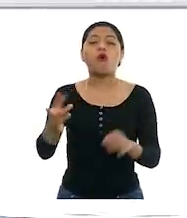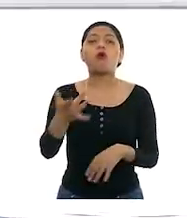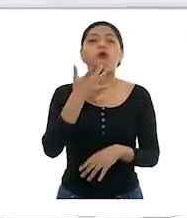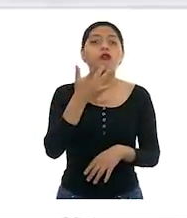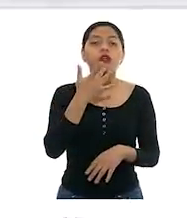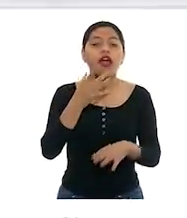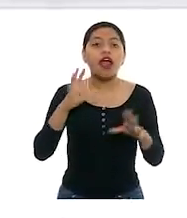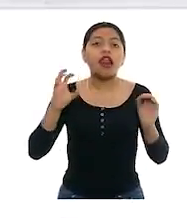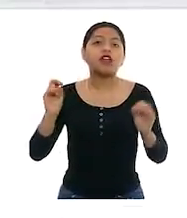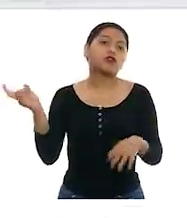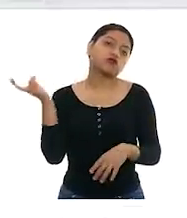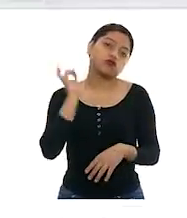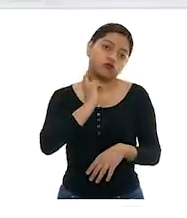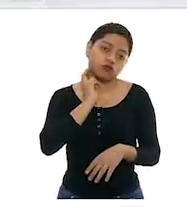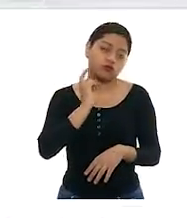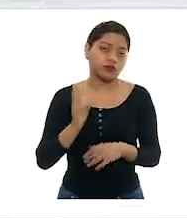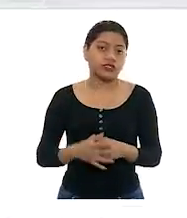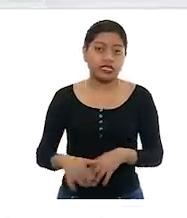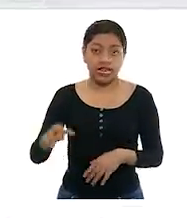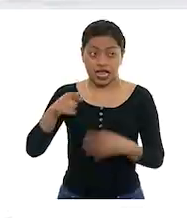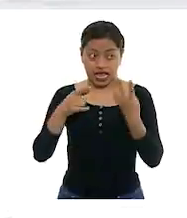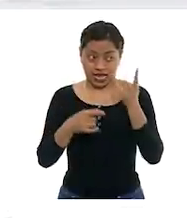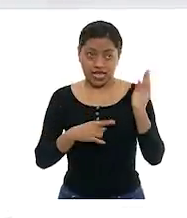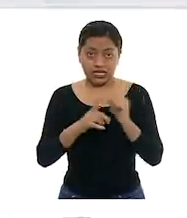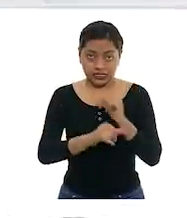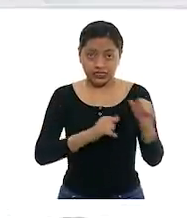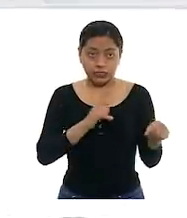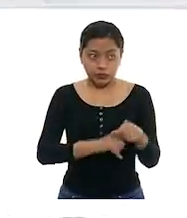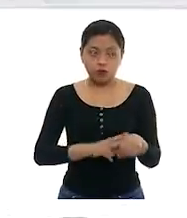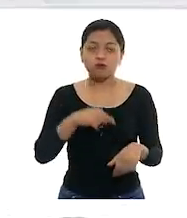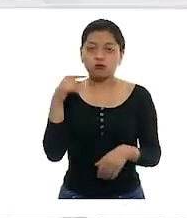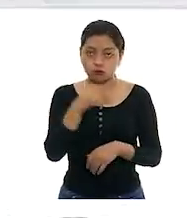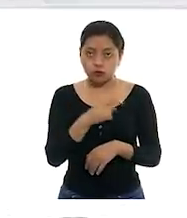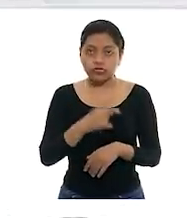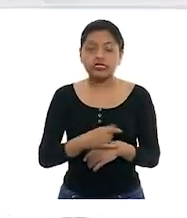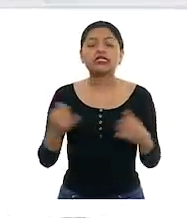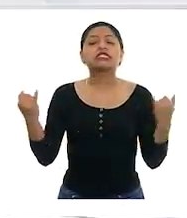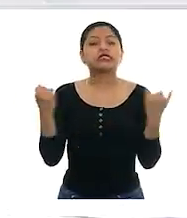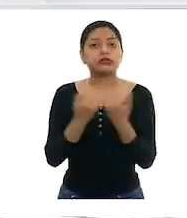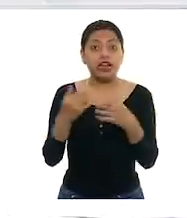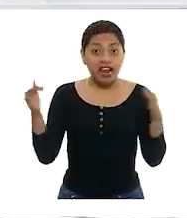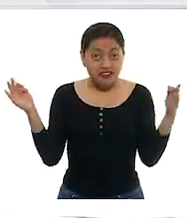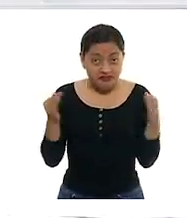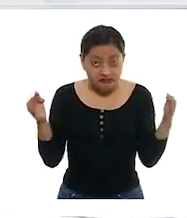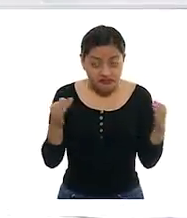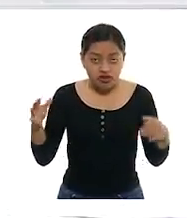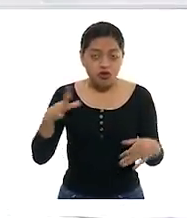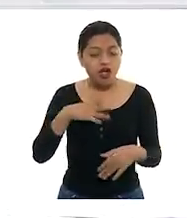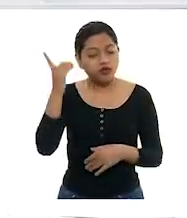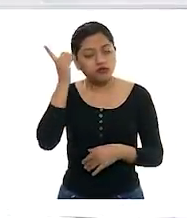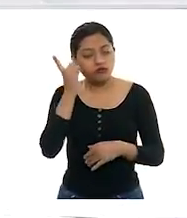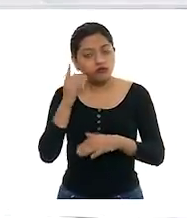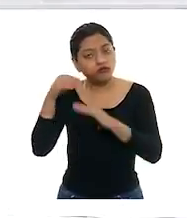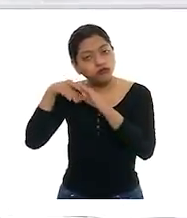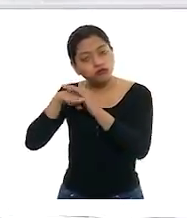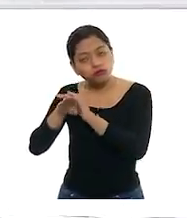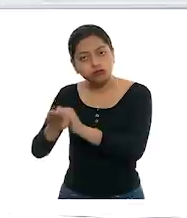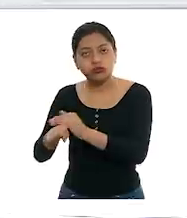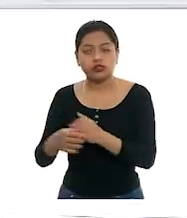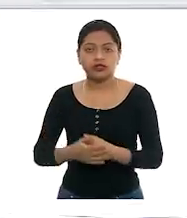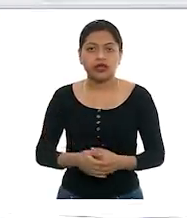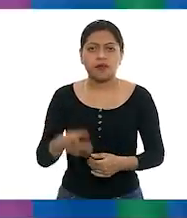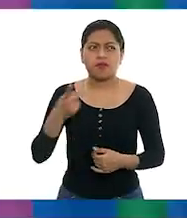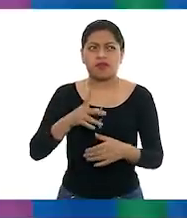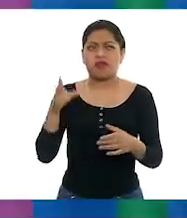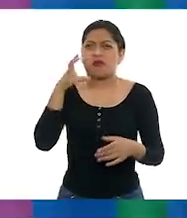o murciélagos que ellos, yo sé que son animales que hibernan. Pero, ¿y el